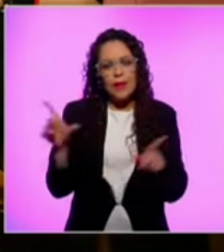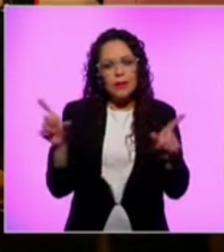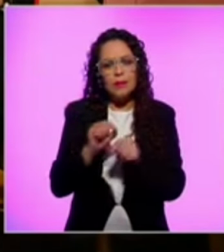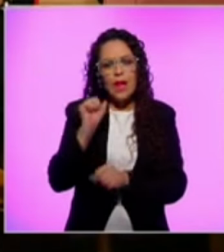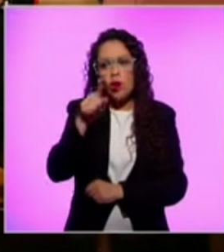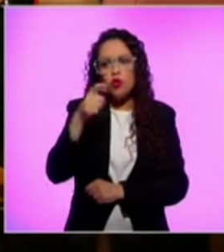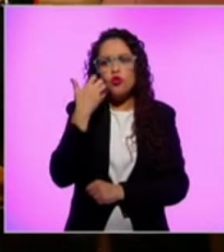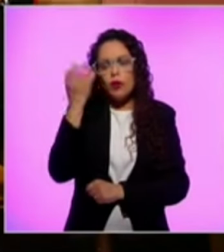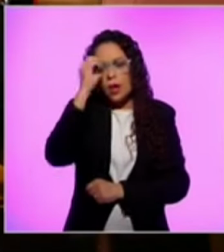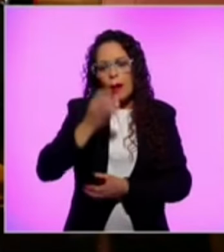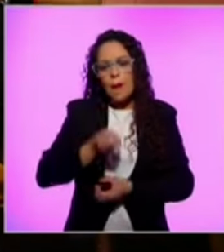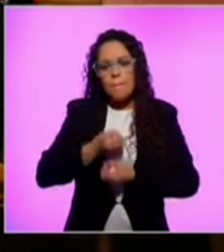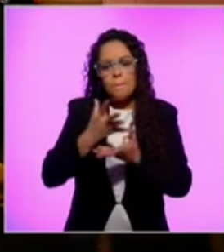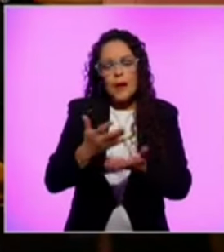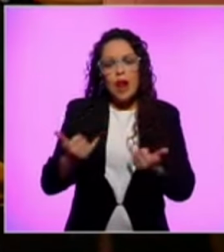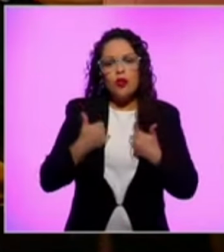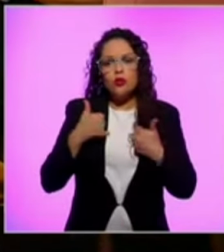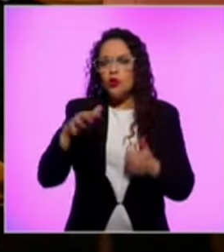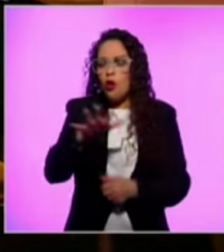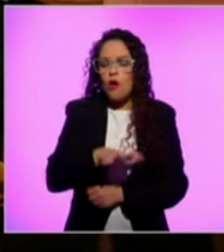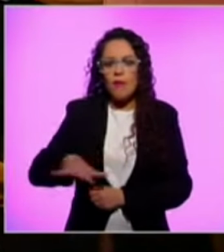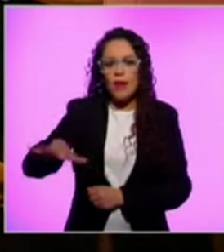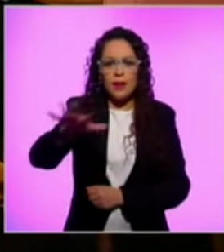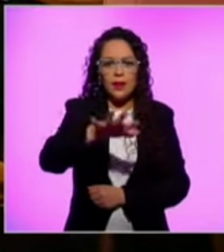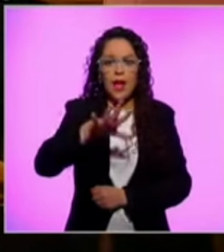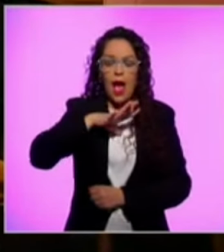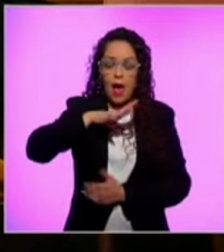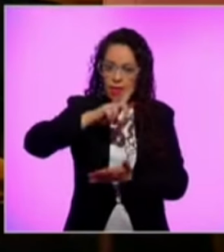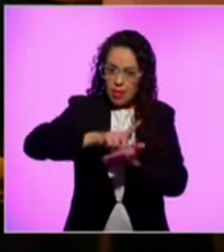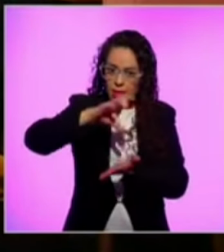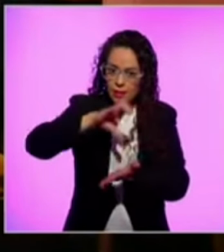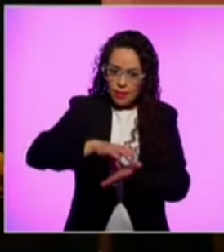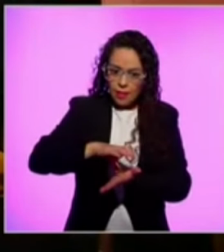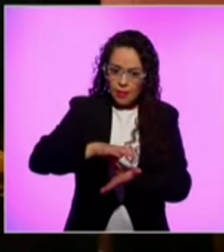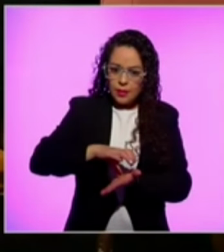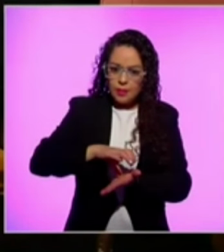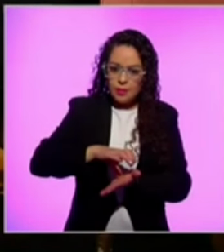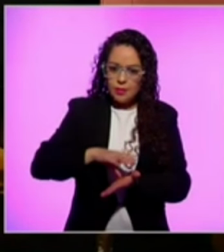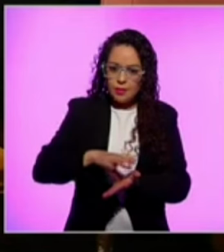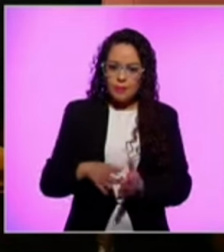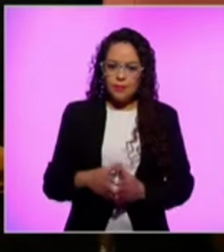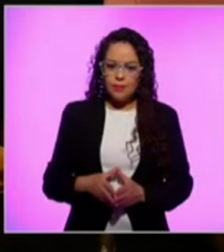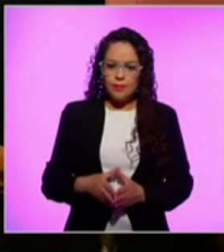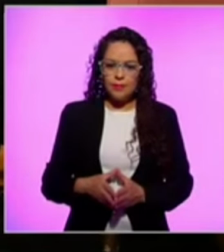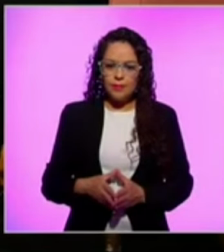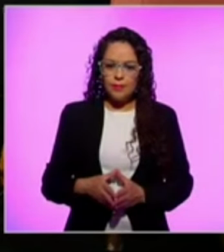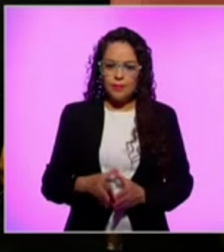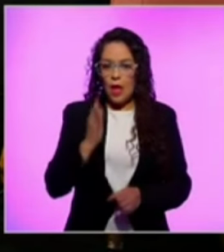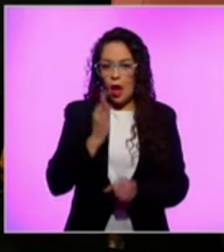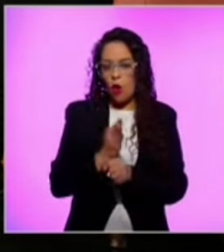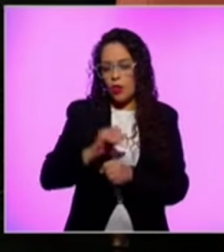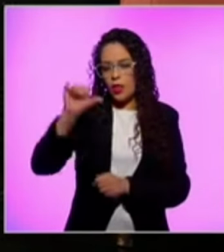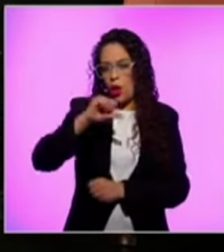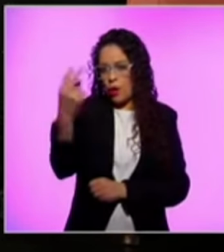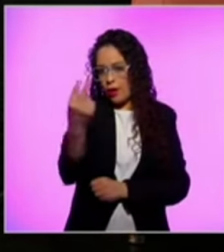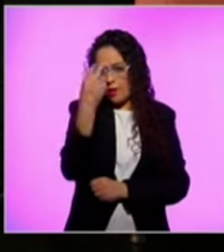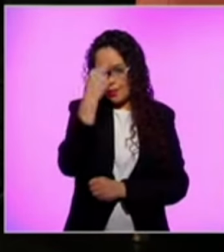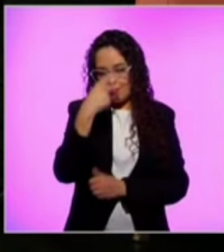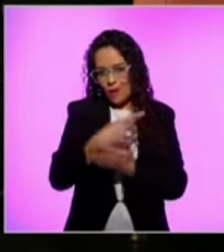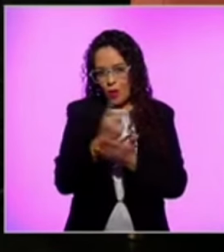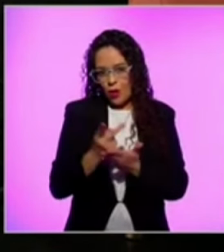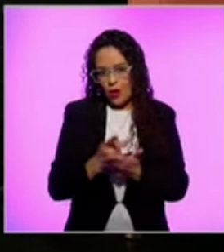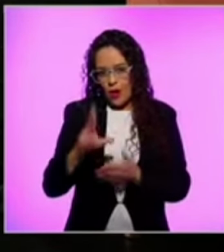gustaría decirle a las juventudes con discapacidad, así un poco lo más breve que se pueda, que nos están viendo el día de hoy aquí en 80 millones.